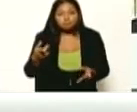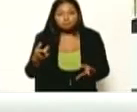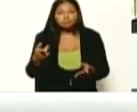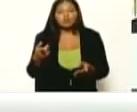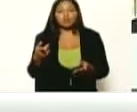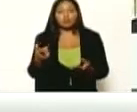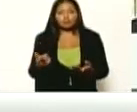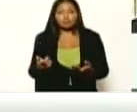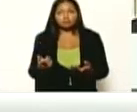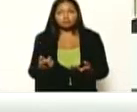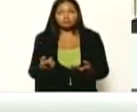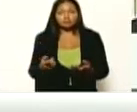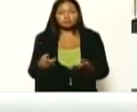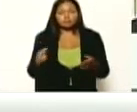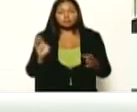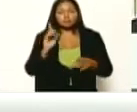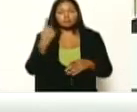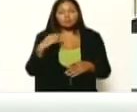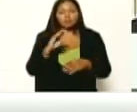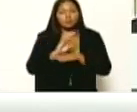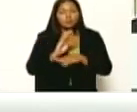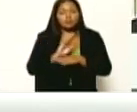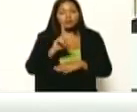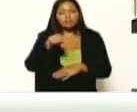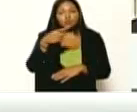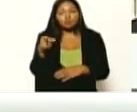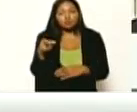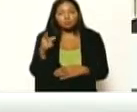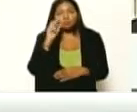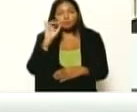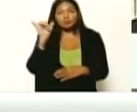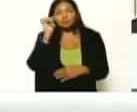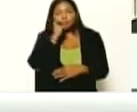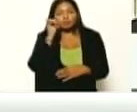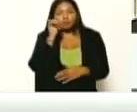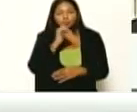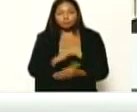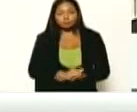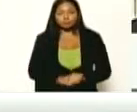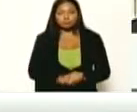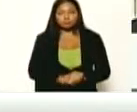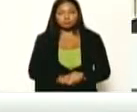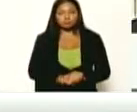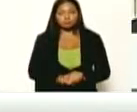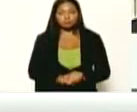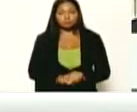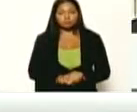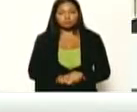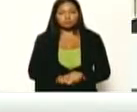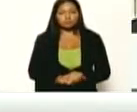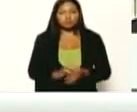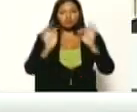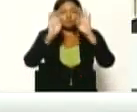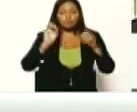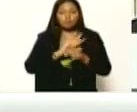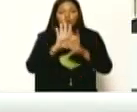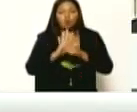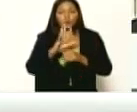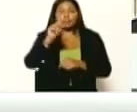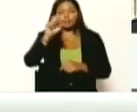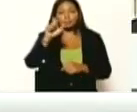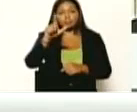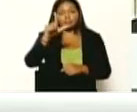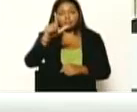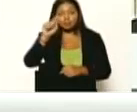está en el aire, ¿vale la pena cuidarse o no? Vamos a ver este video. Variante Delta Plus, para el que no esté